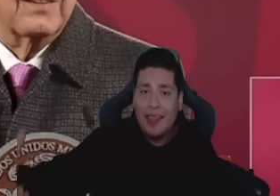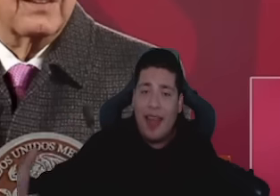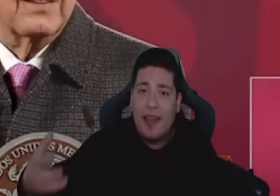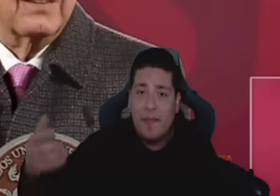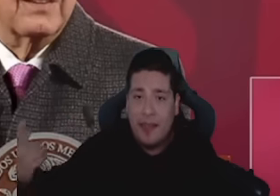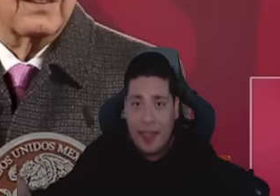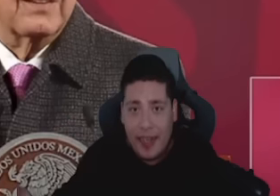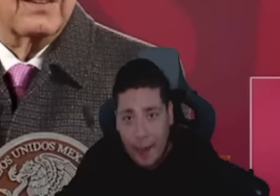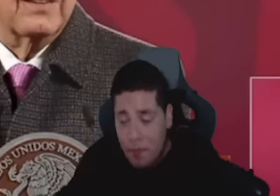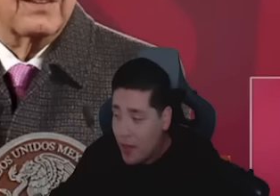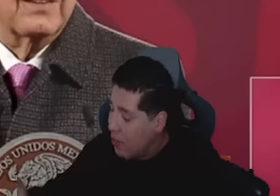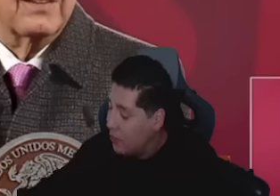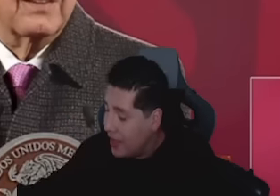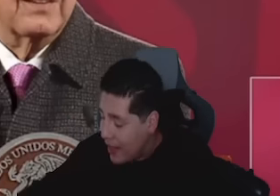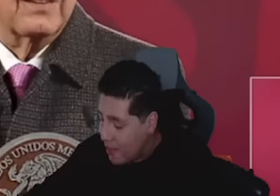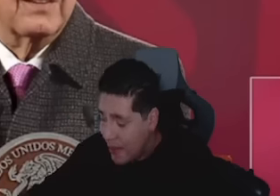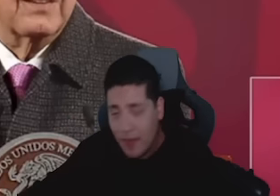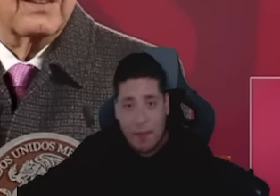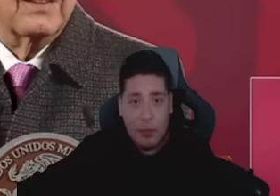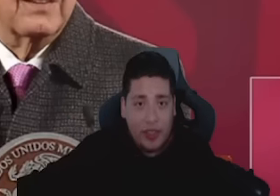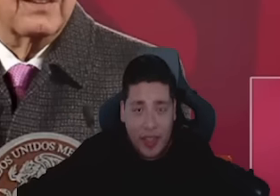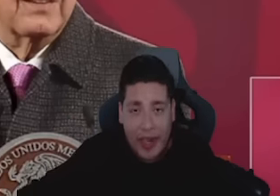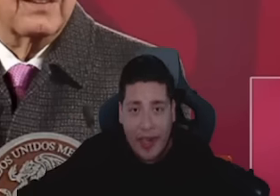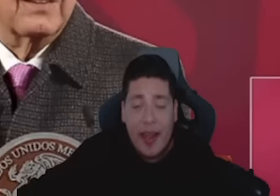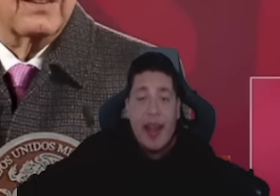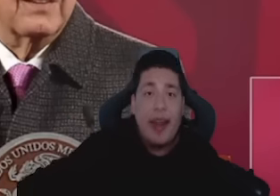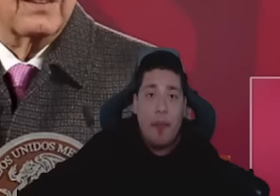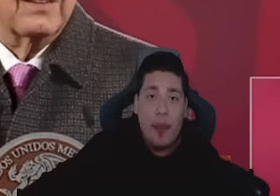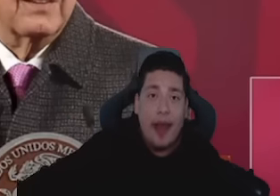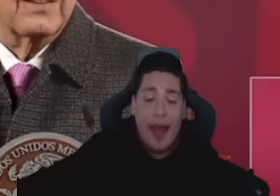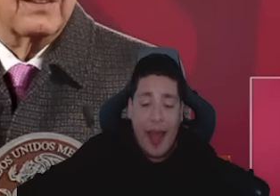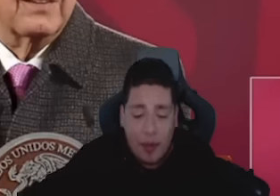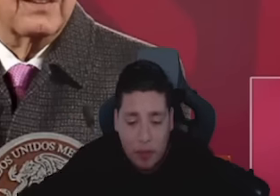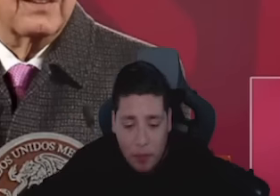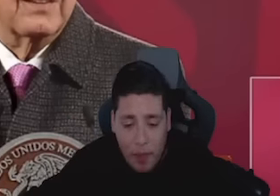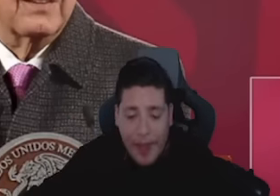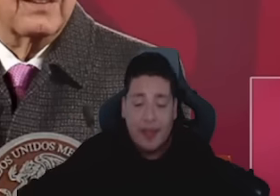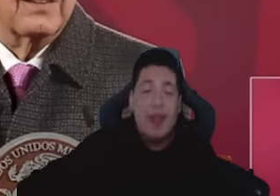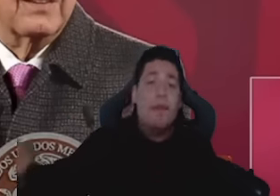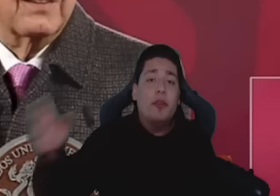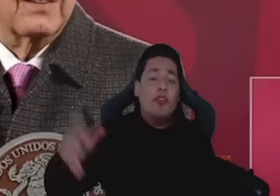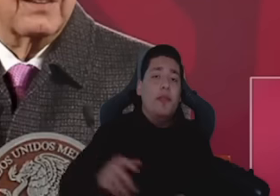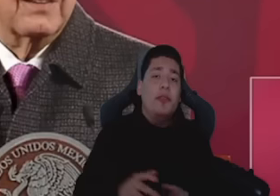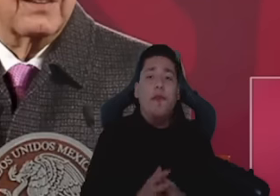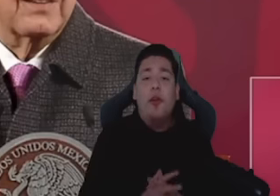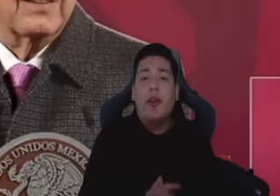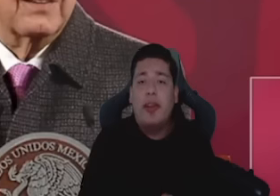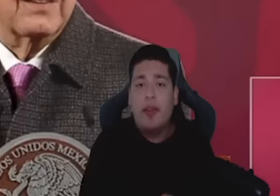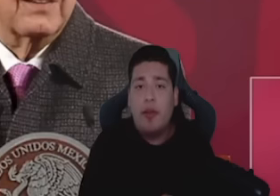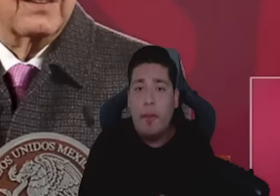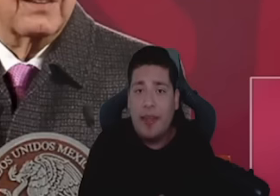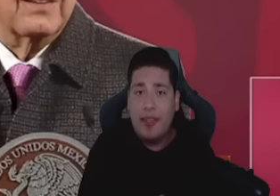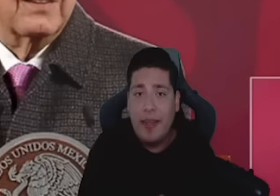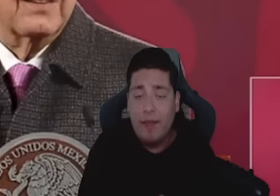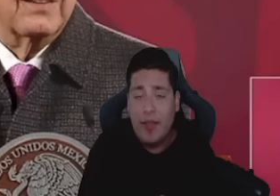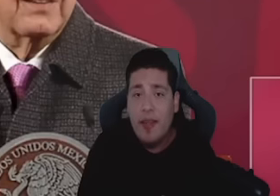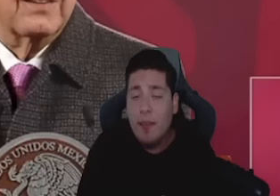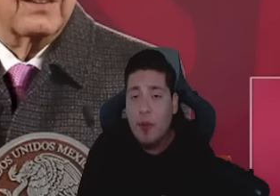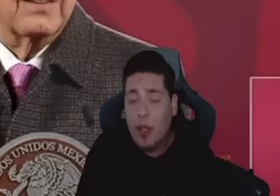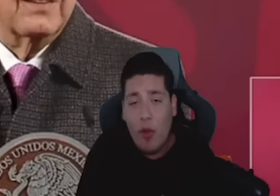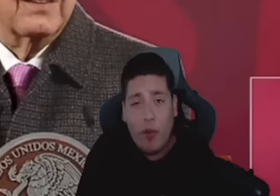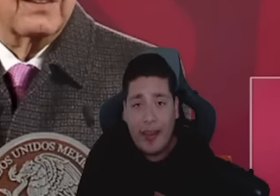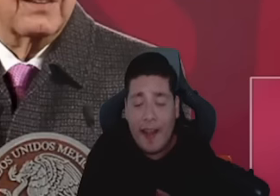rancia y mezquina y los que realmente pues quieren cambiar a nuestro país lo escuchemos qué fue lo que dijo el presidente